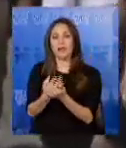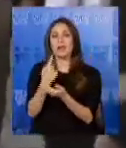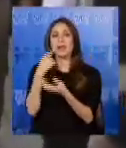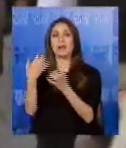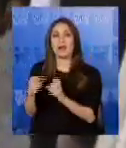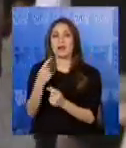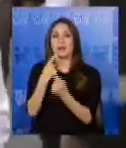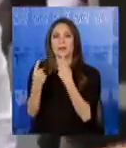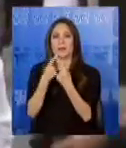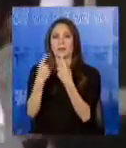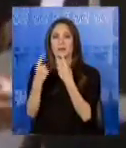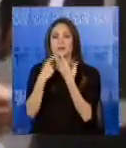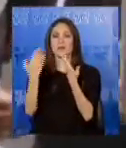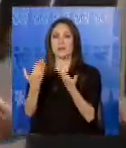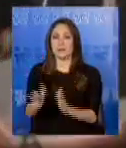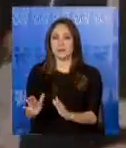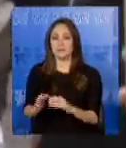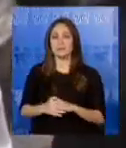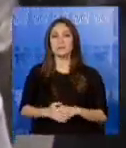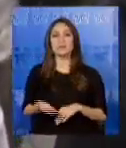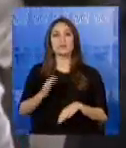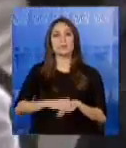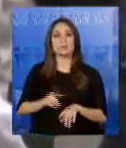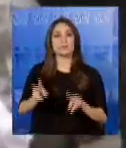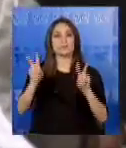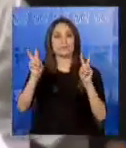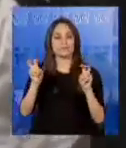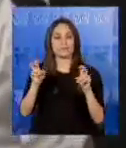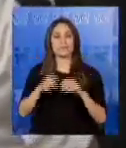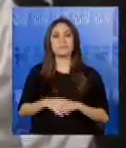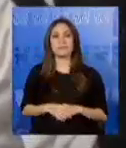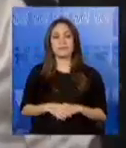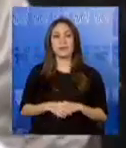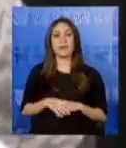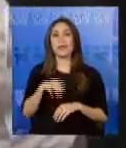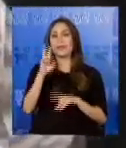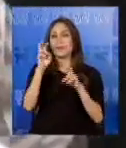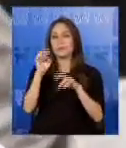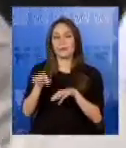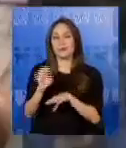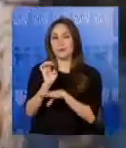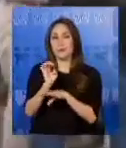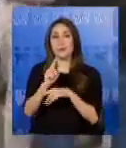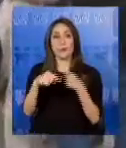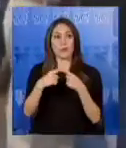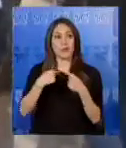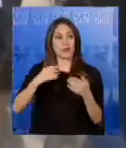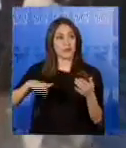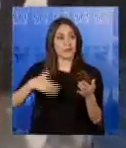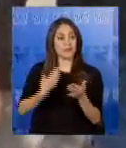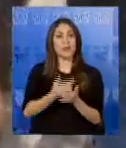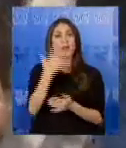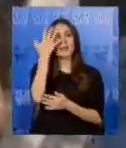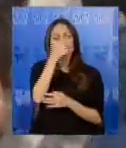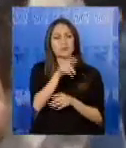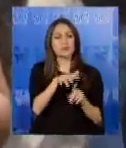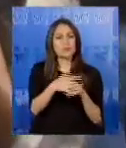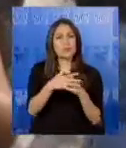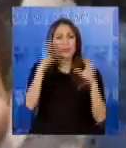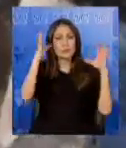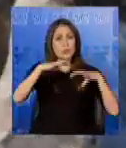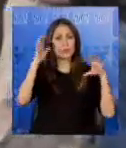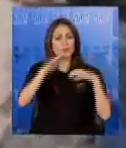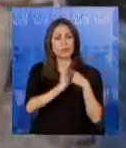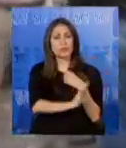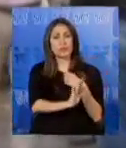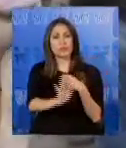una entrevista a este medio local sobre temas coyunturales del país. A su llegada, el presidente manifestó sobre la situación de Esmeraldas tras las lluvias en